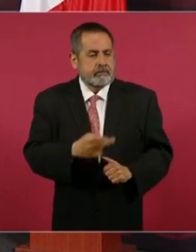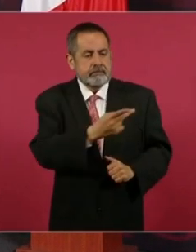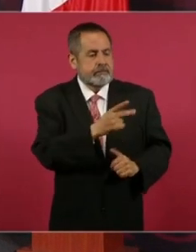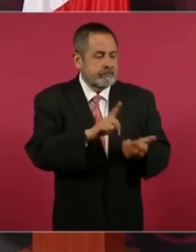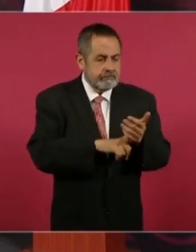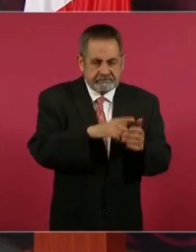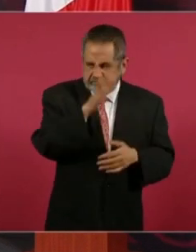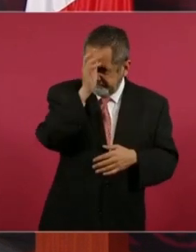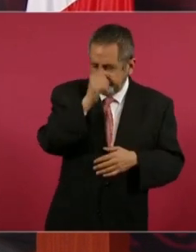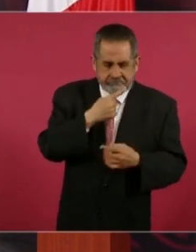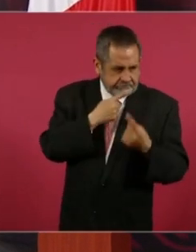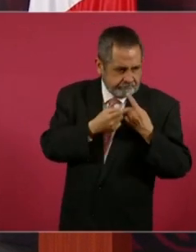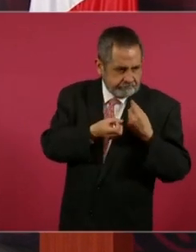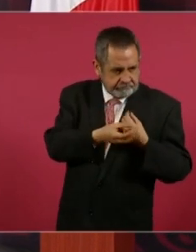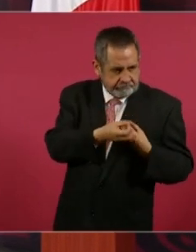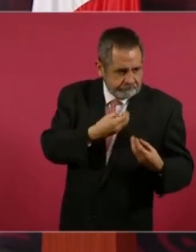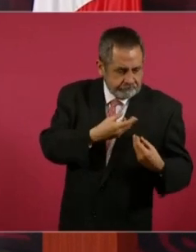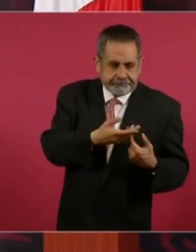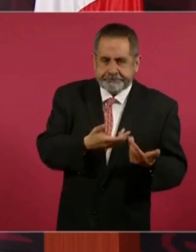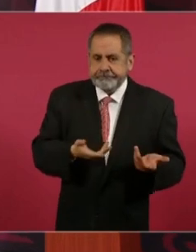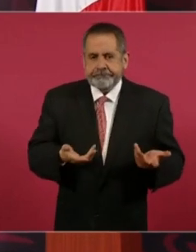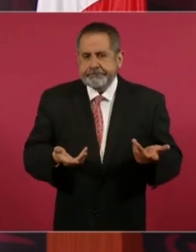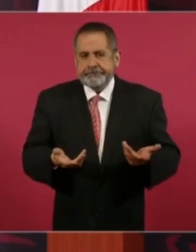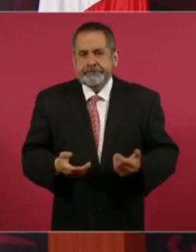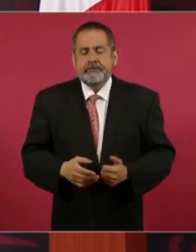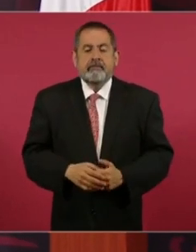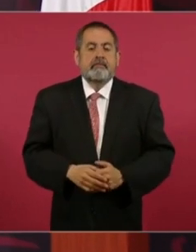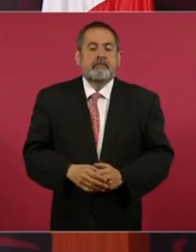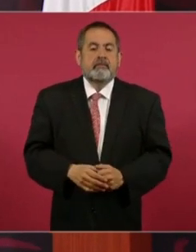acuerdos o alianzas, ¿no?